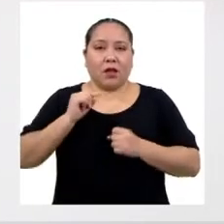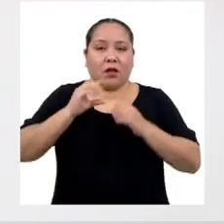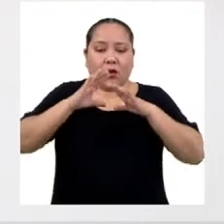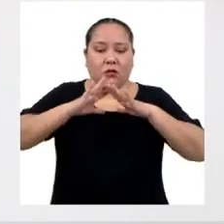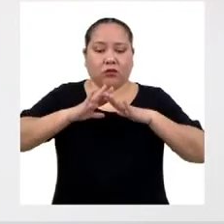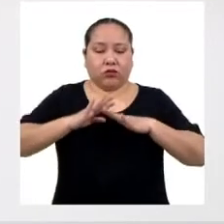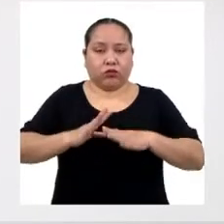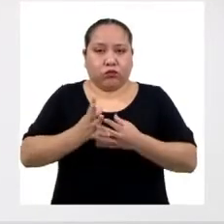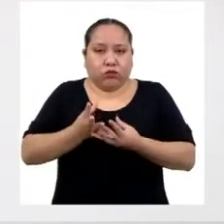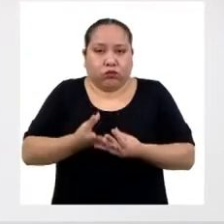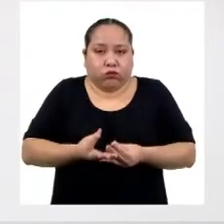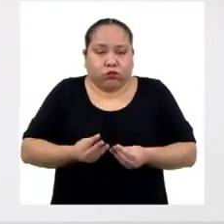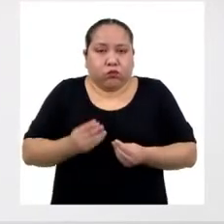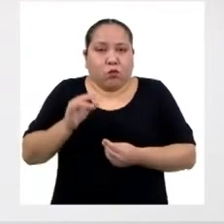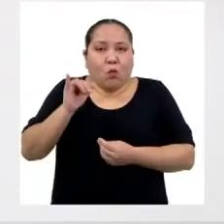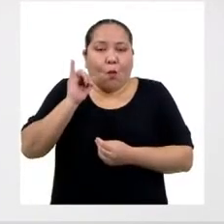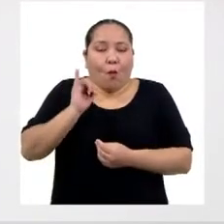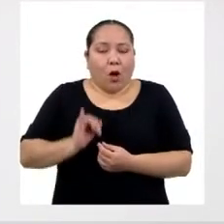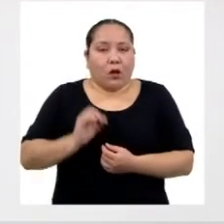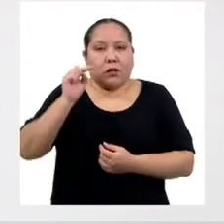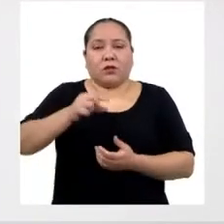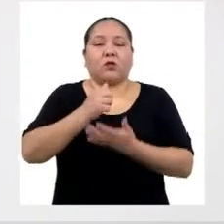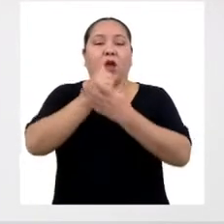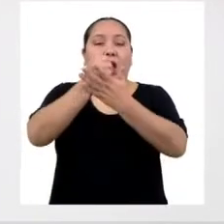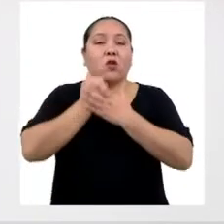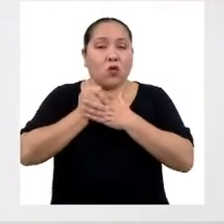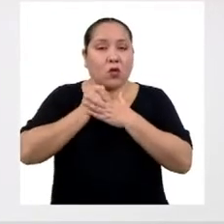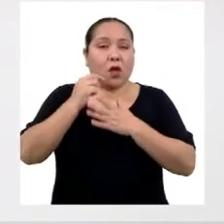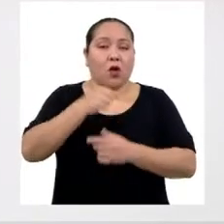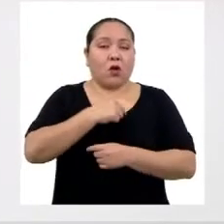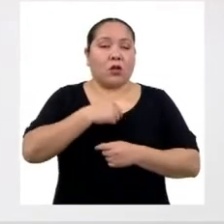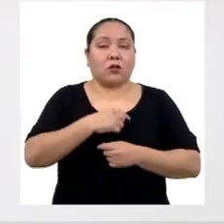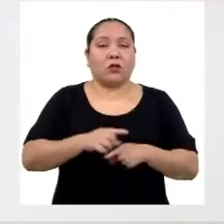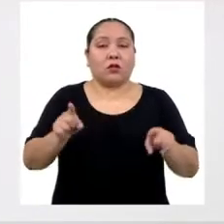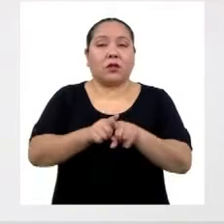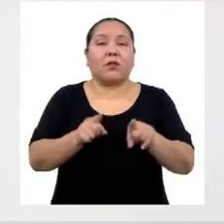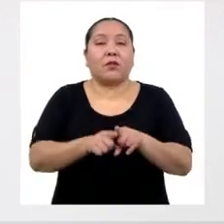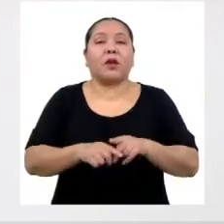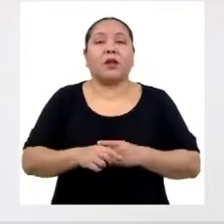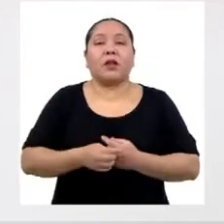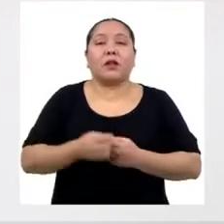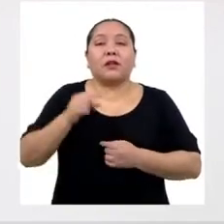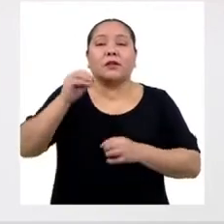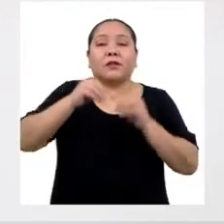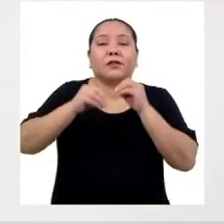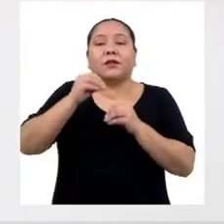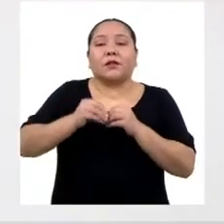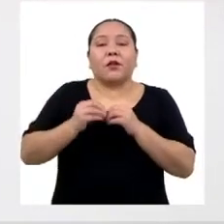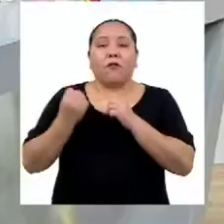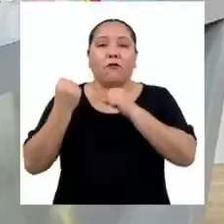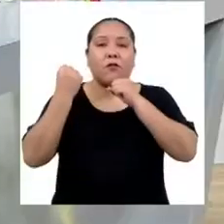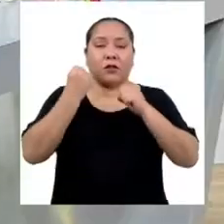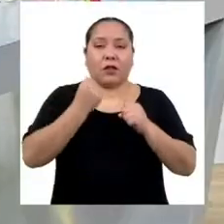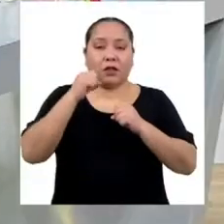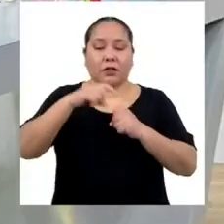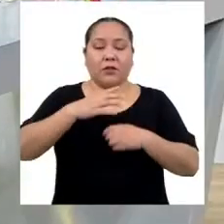calorías, lo cual es bueno para el corazón, y tonificaría y fortalecería el cuerpo de